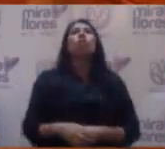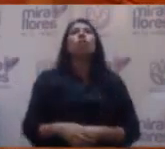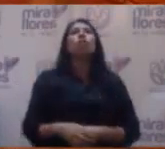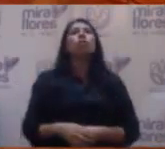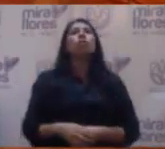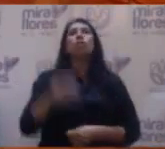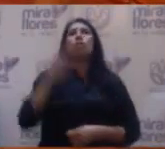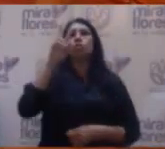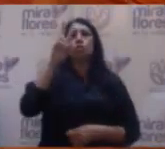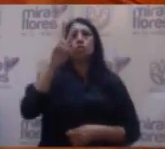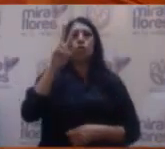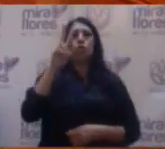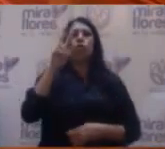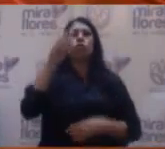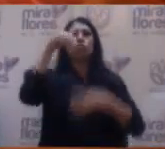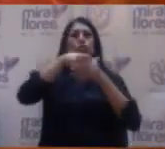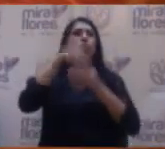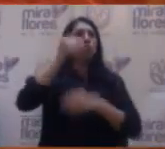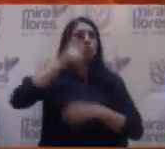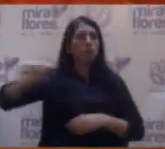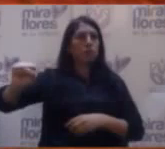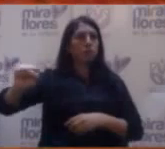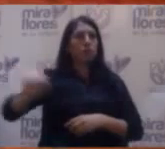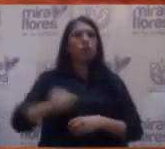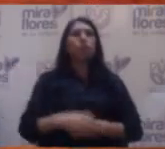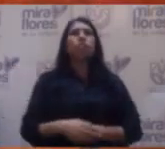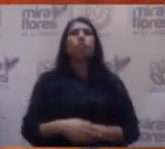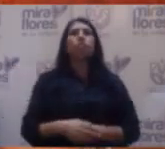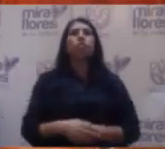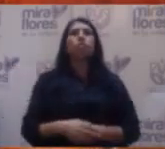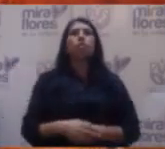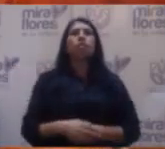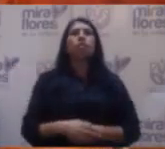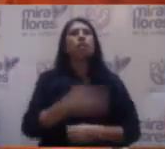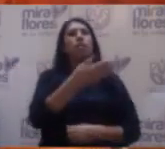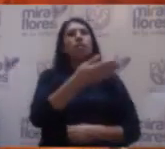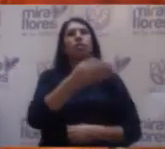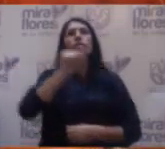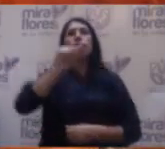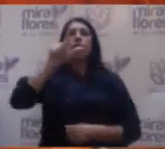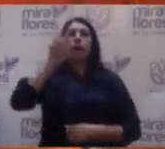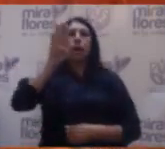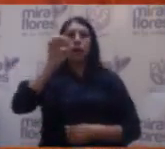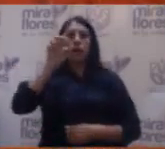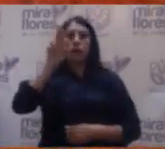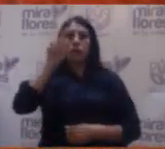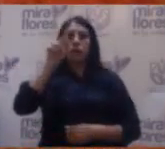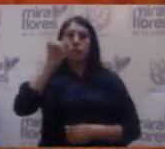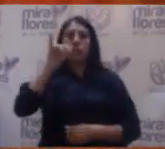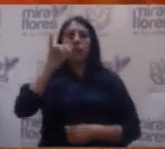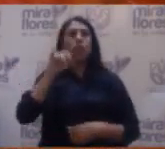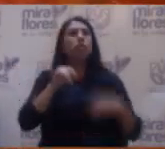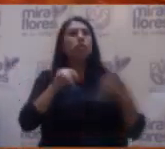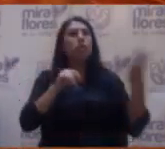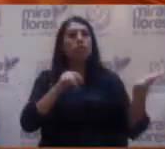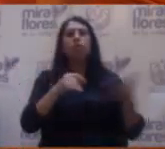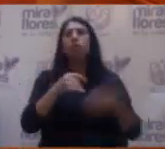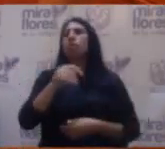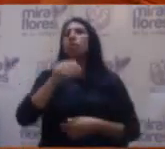¿no? En contra de los señores de Albertis y Sousa Locio.